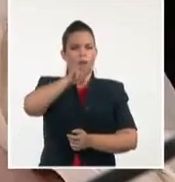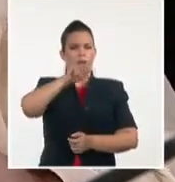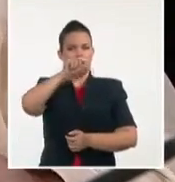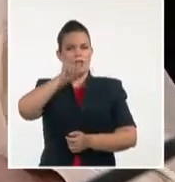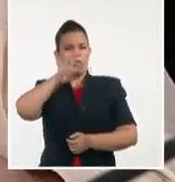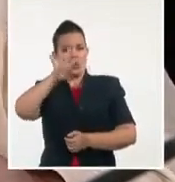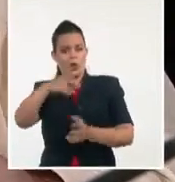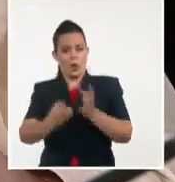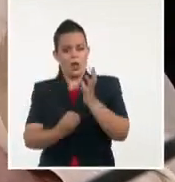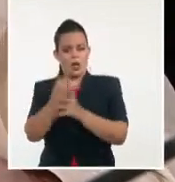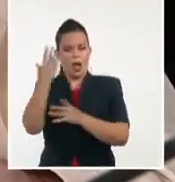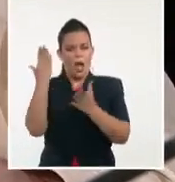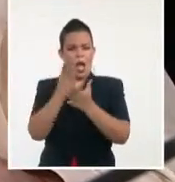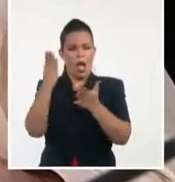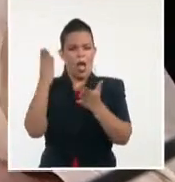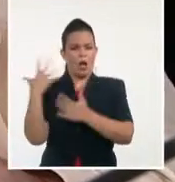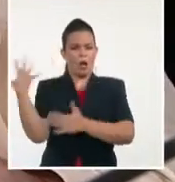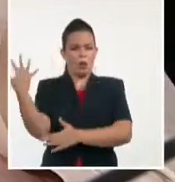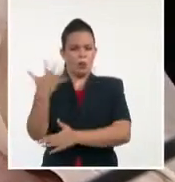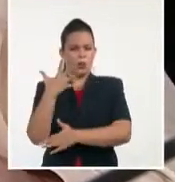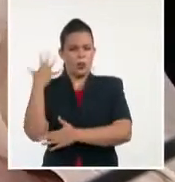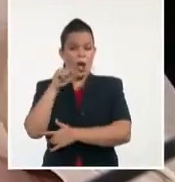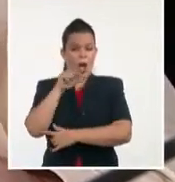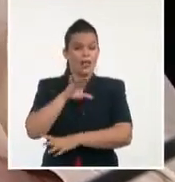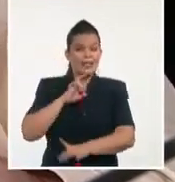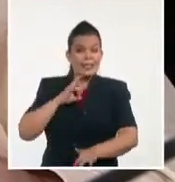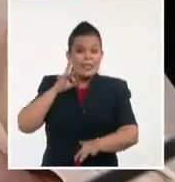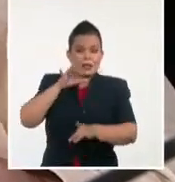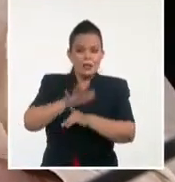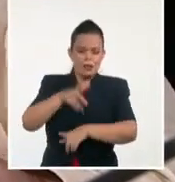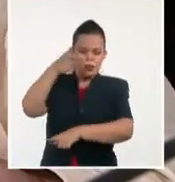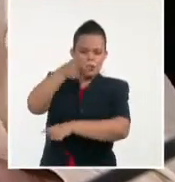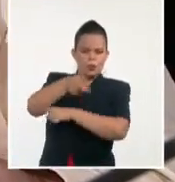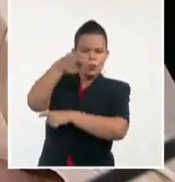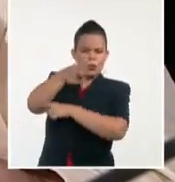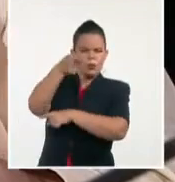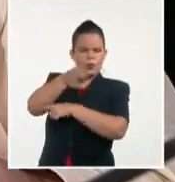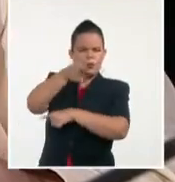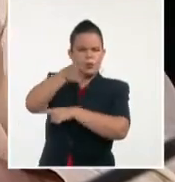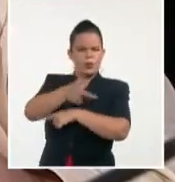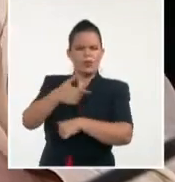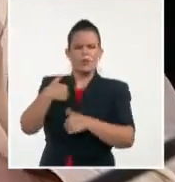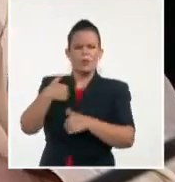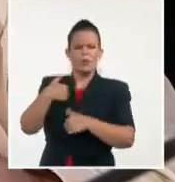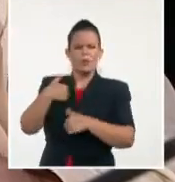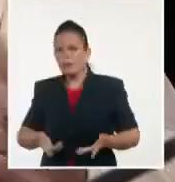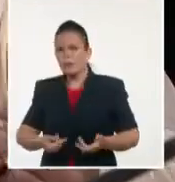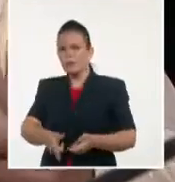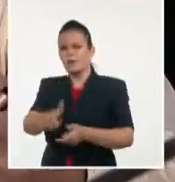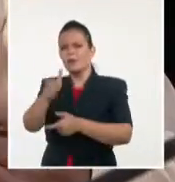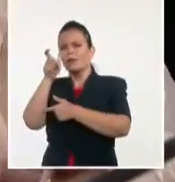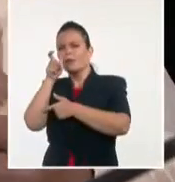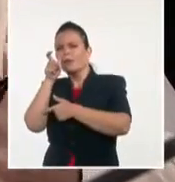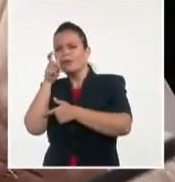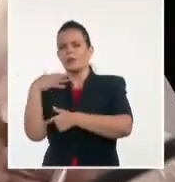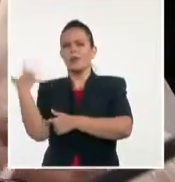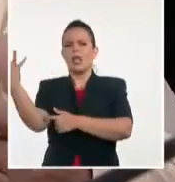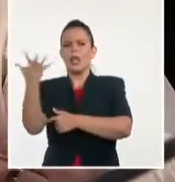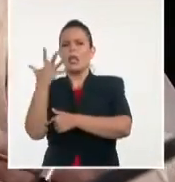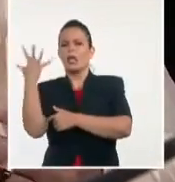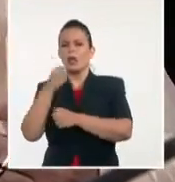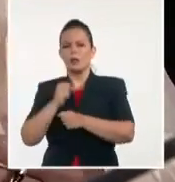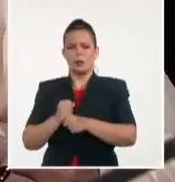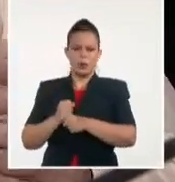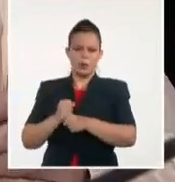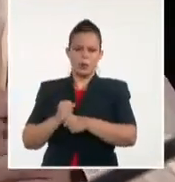y se comenzaron allí a formar primeramente observadores meteorológicos, auxiliares de meteorología, que vinieron siendo hoy